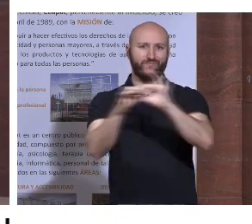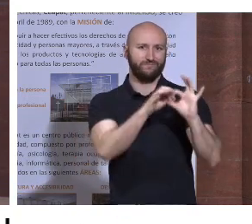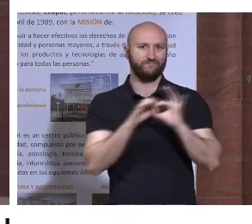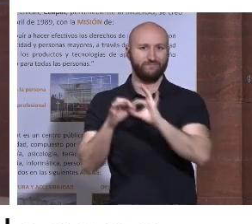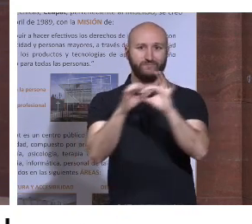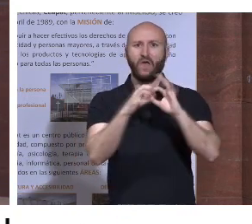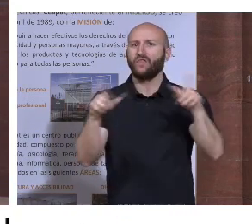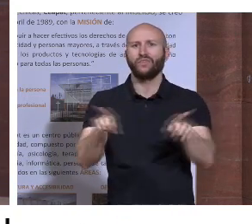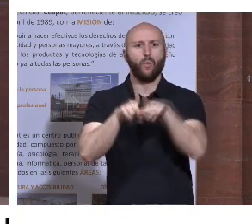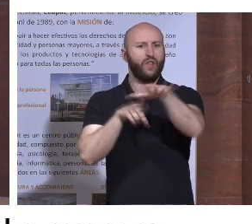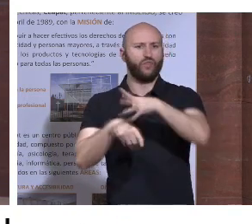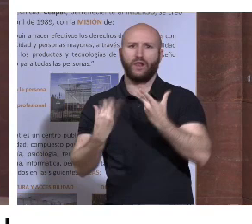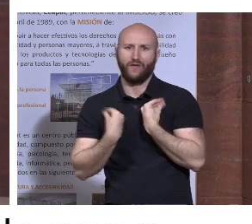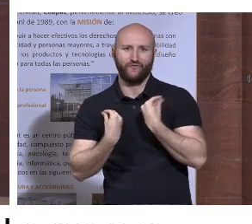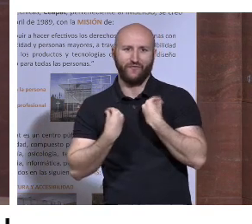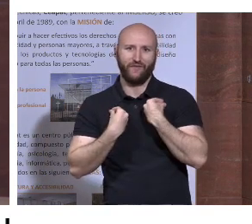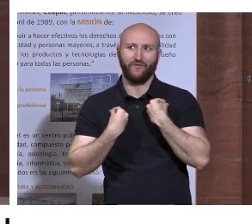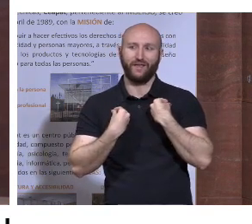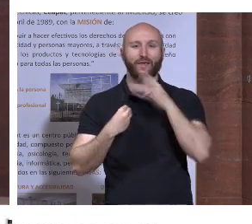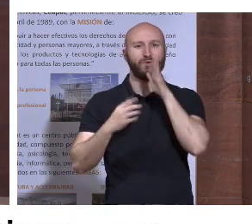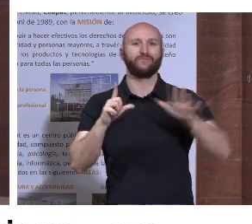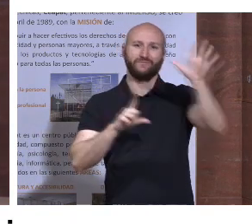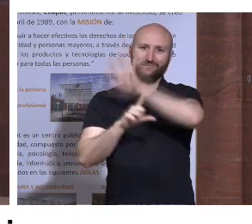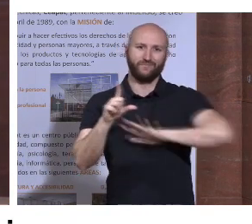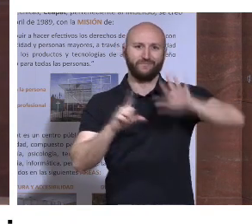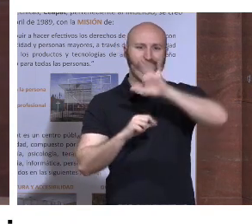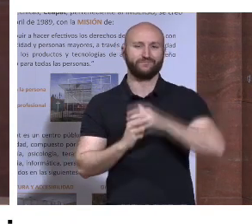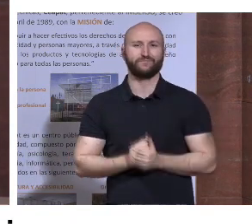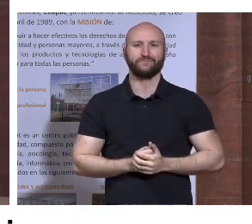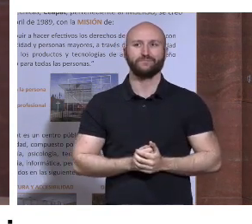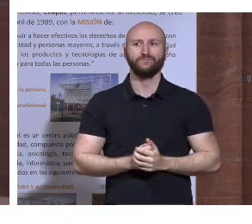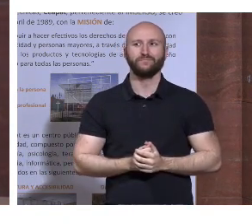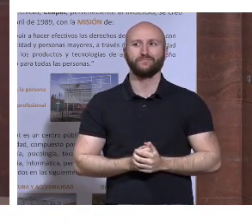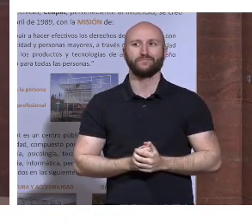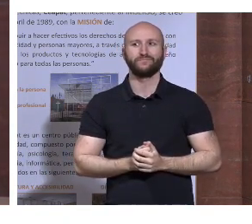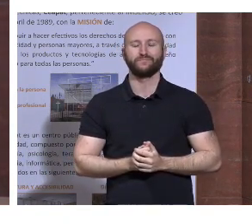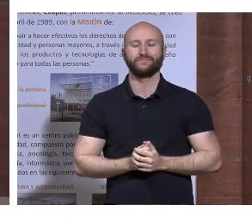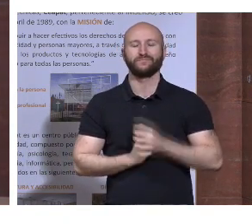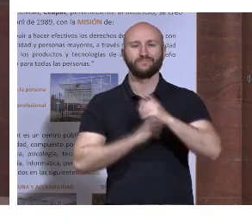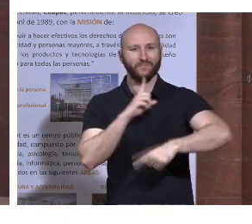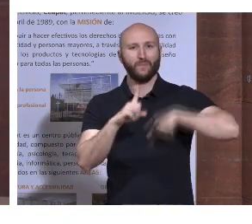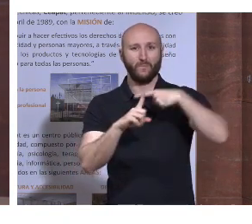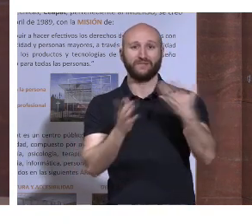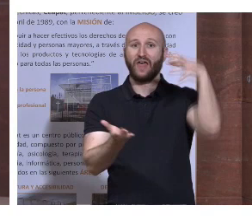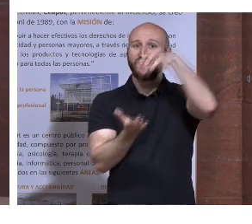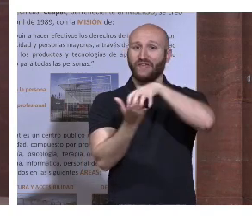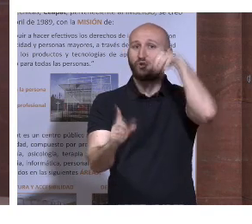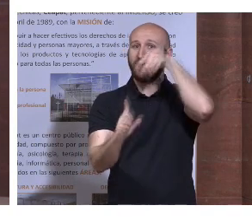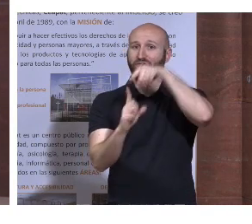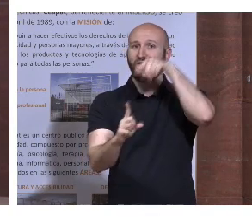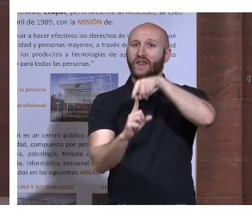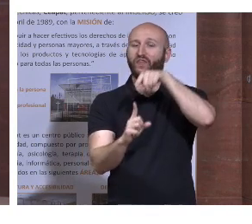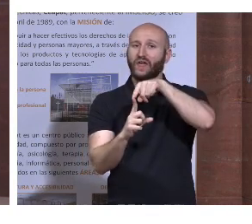donde viva, en nuestro territorio. Además, los centros de referencia no